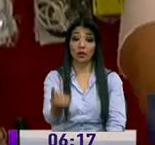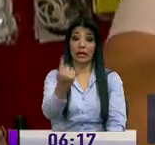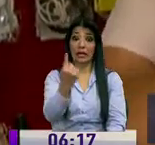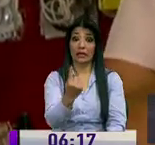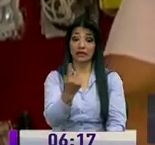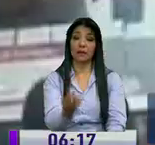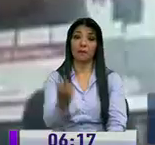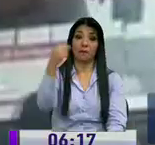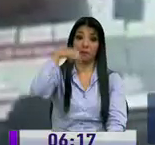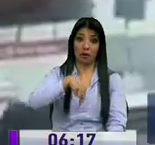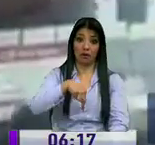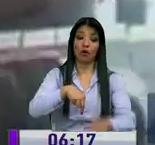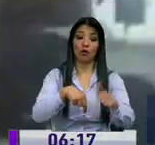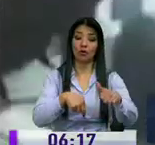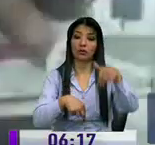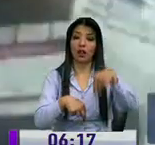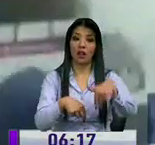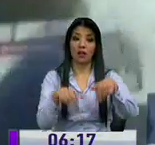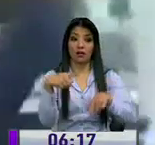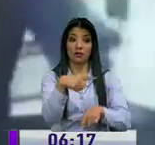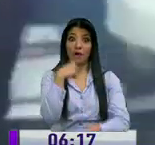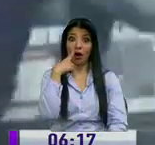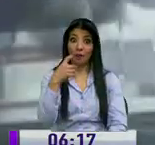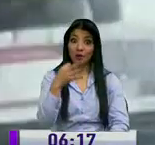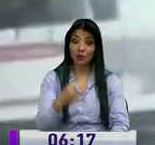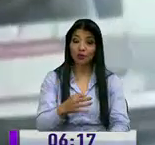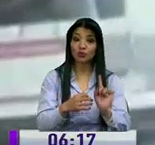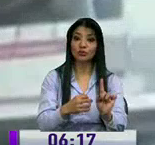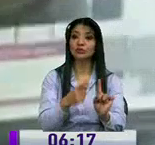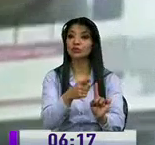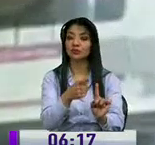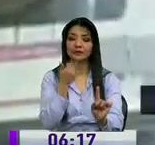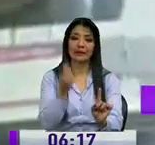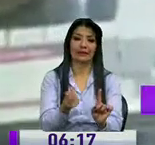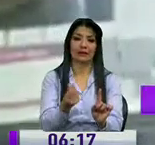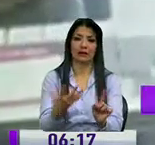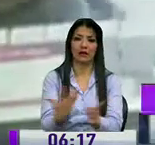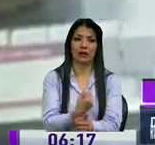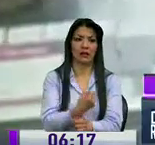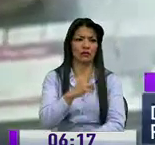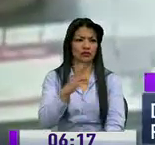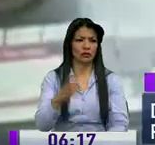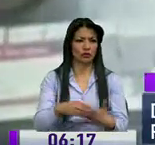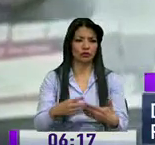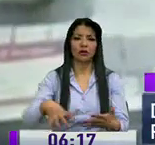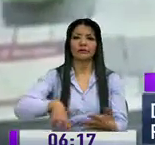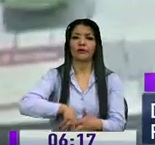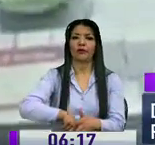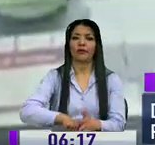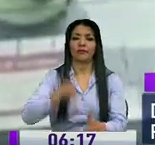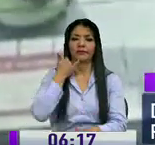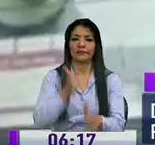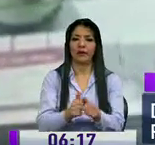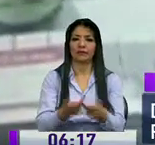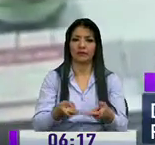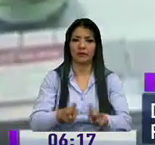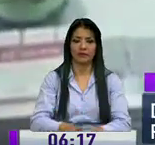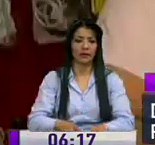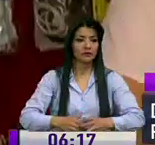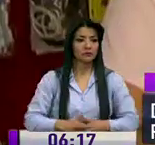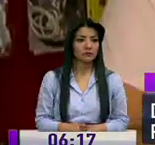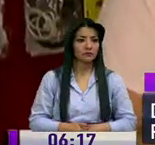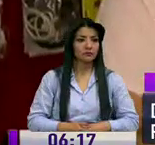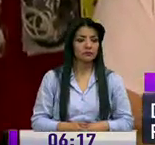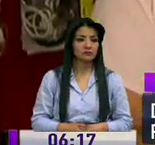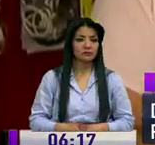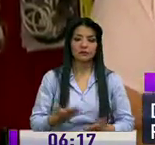como usted estaba. Sé que le robó al señor porque el señor también cargaba dinero, aproximadamente $200, y su teléfono. Solo que yo digo que tal